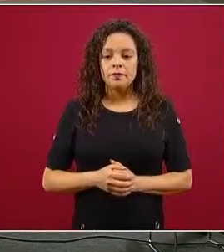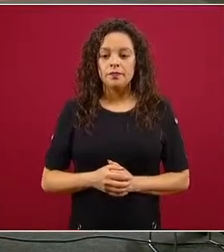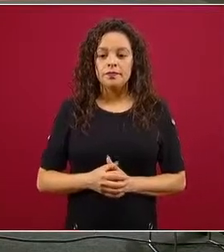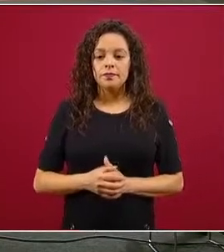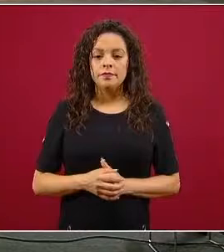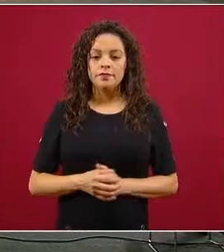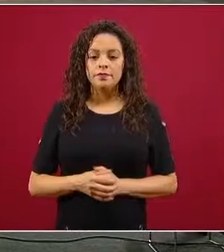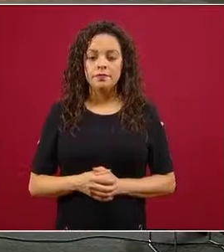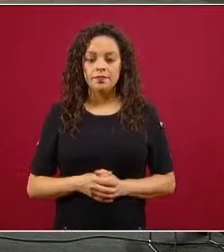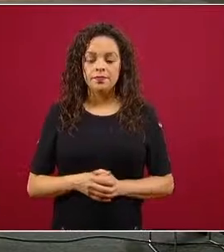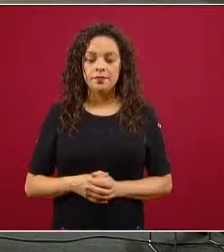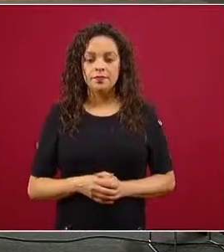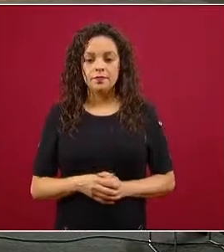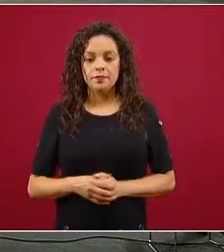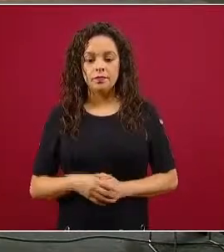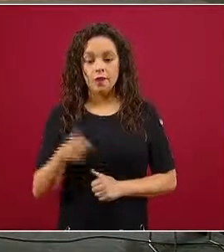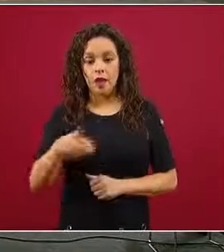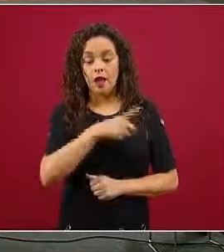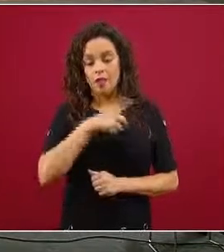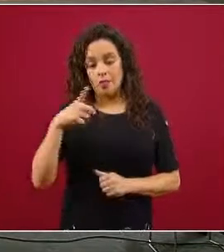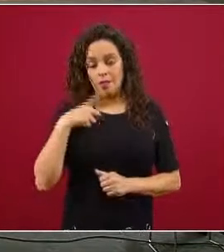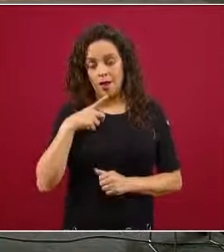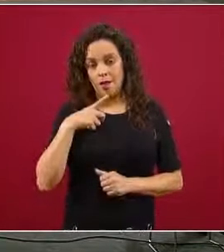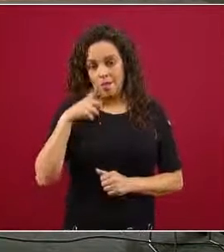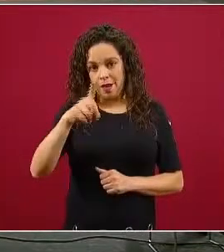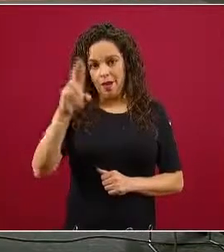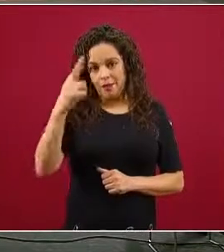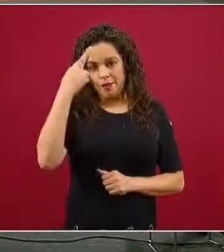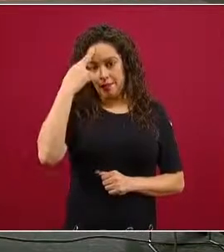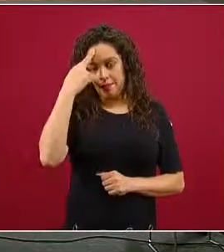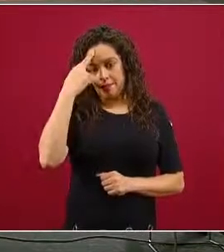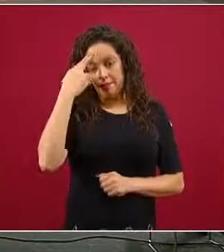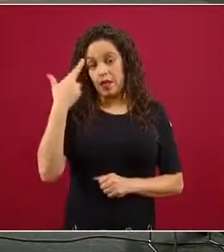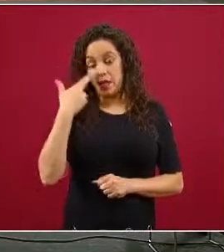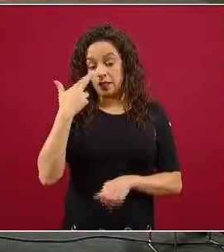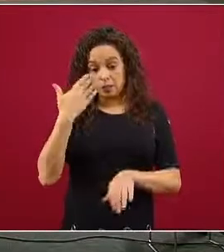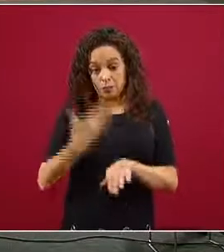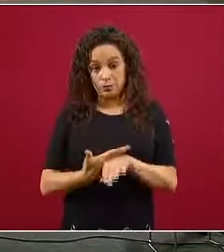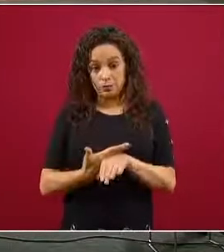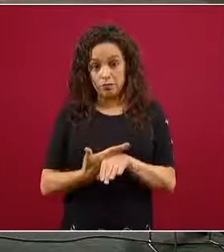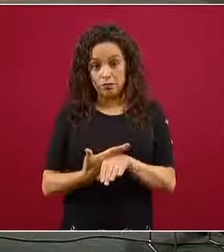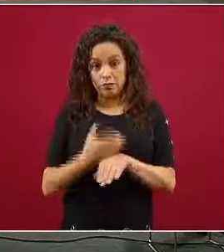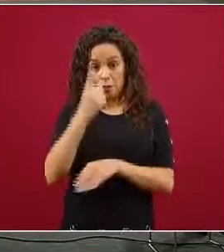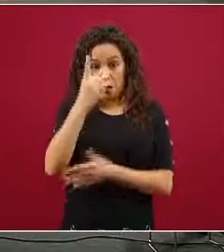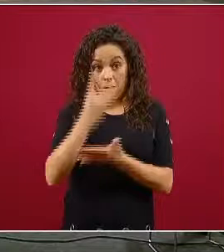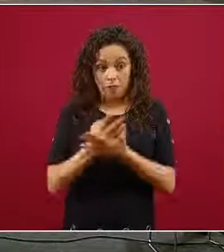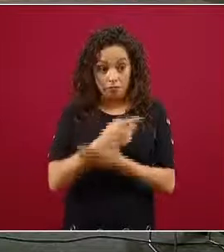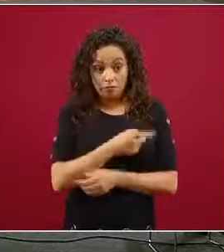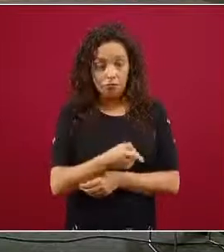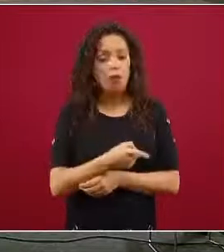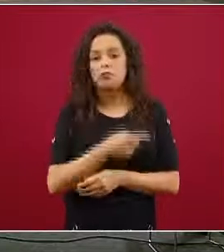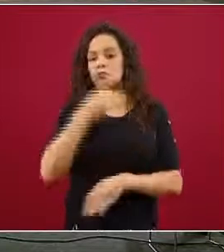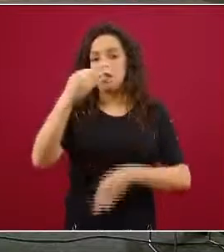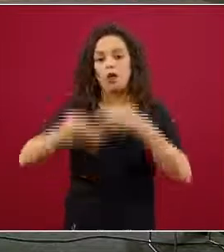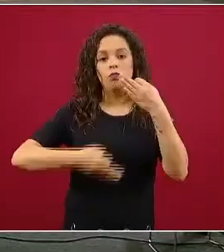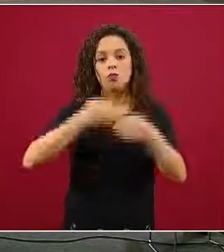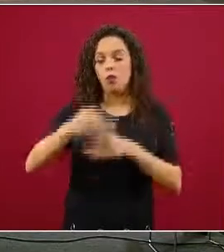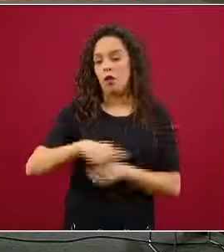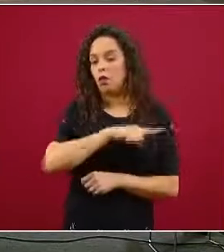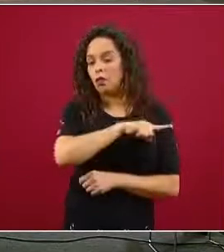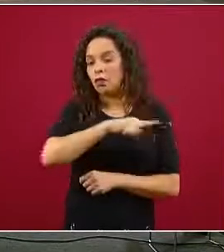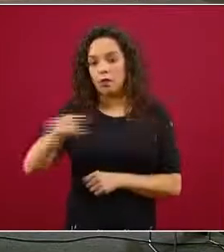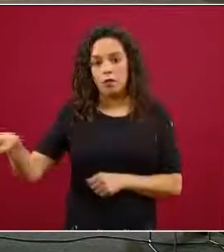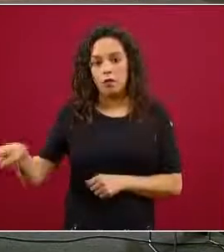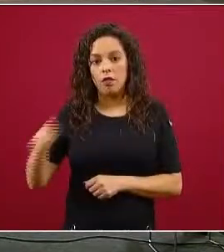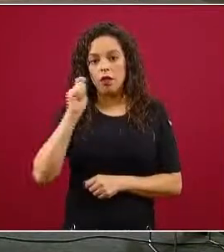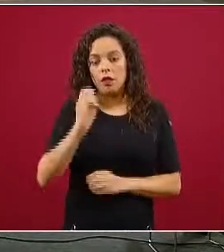Y solamente recordar que la responsabilidad es de todos para cuidar nuestra salud sexual y reproductiva frente